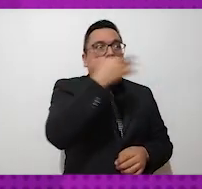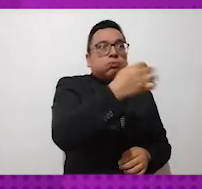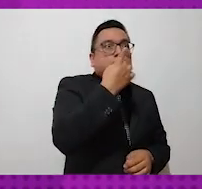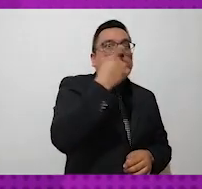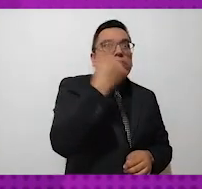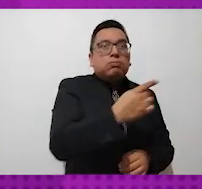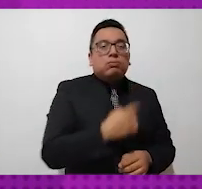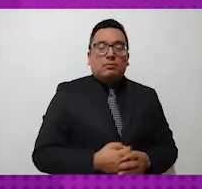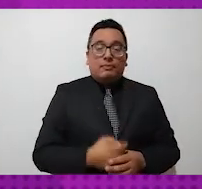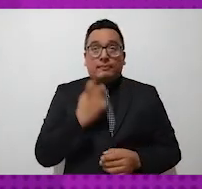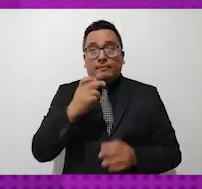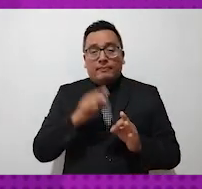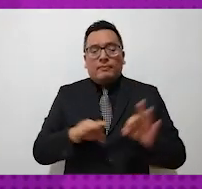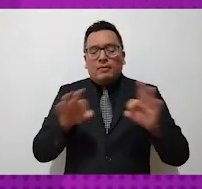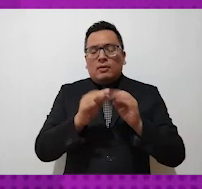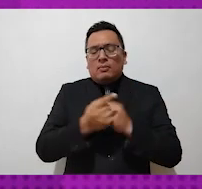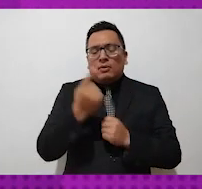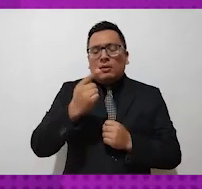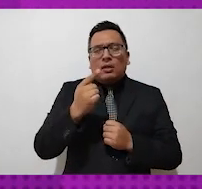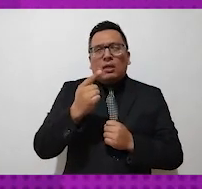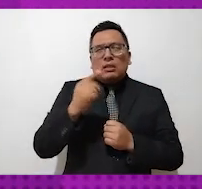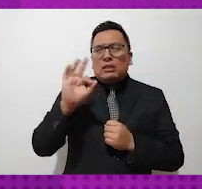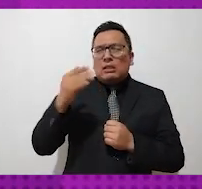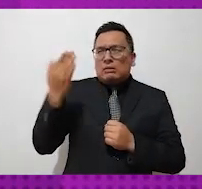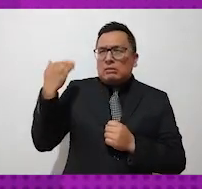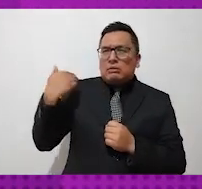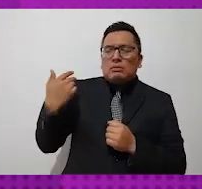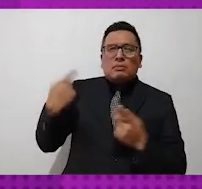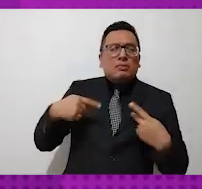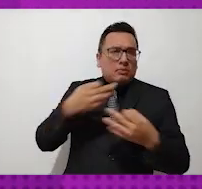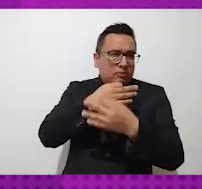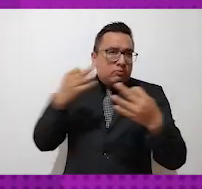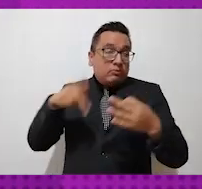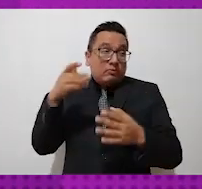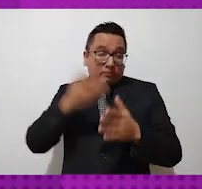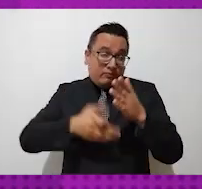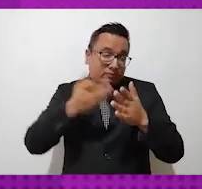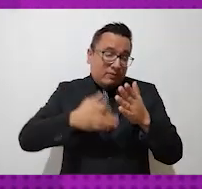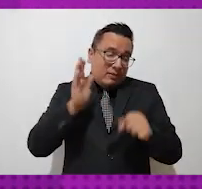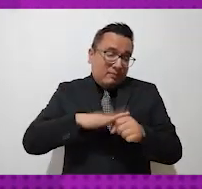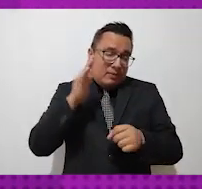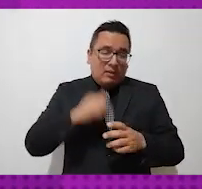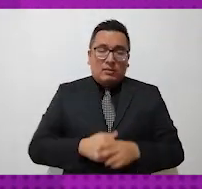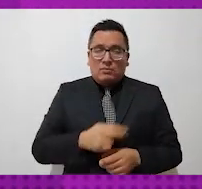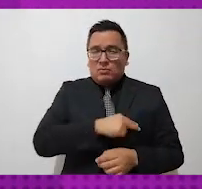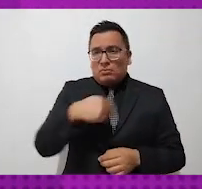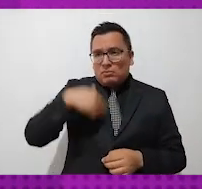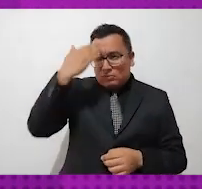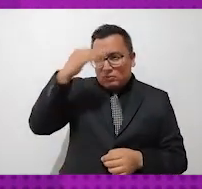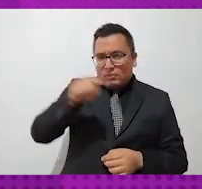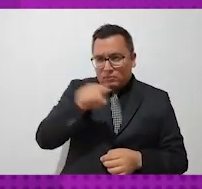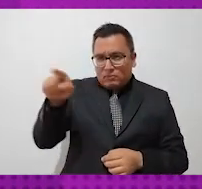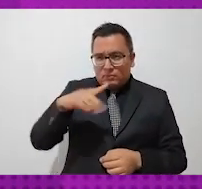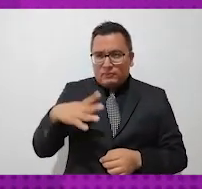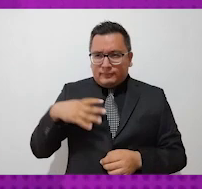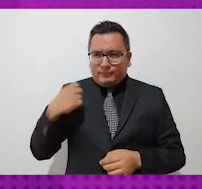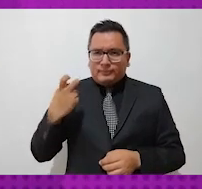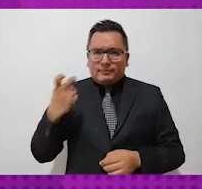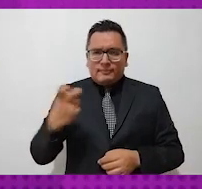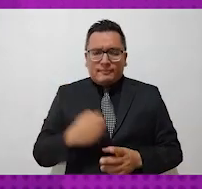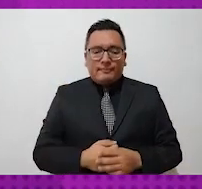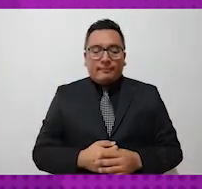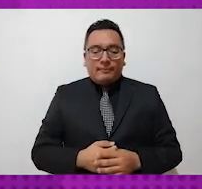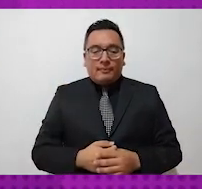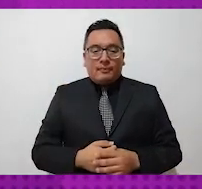ha publicitado mucho, creo que todavía falta un poquito más de hacer al respecto, y sabemos que ustedes están haciendo precisamente